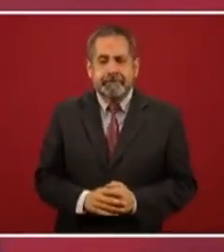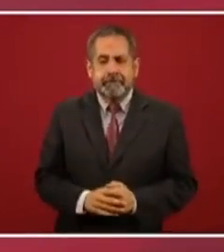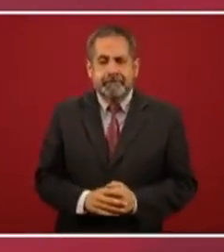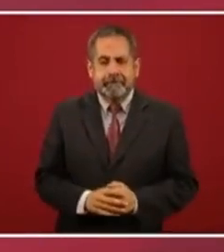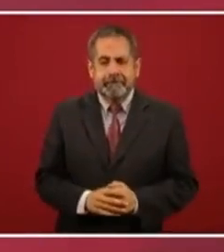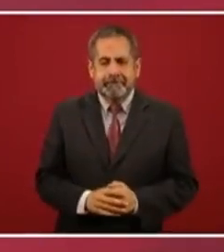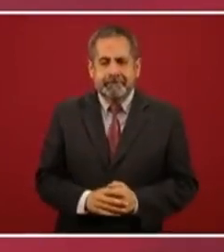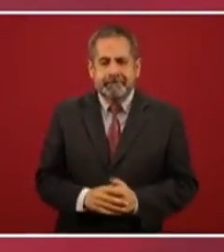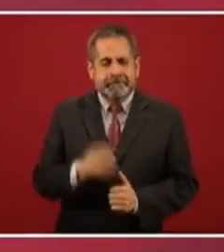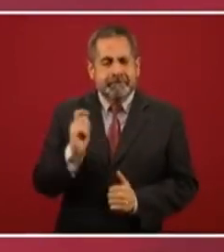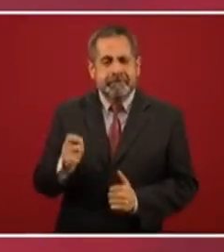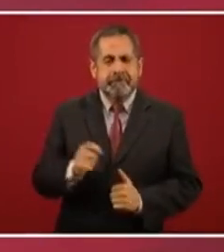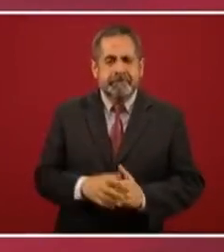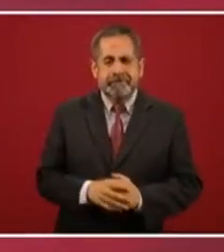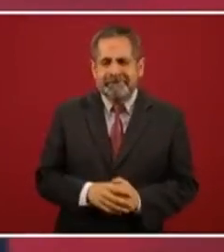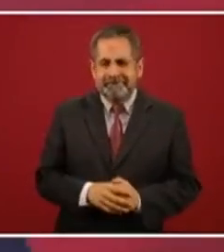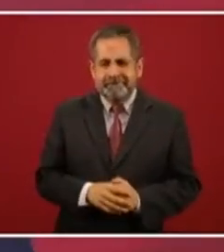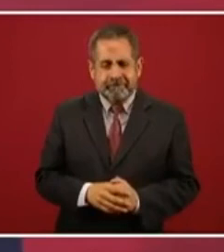está